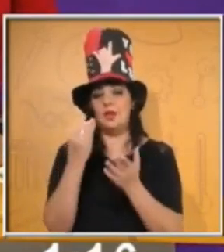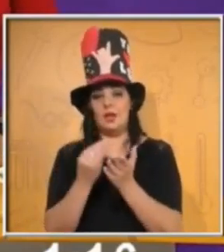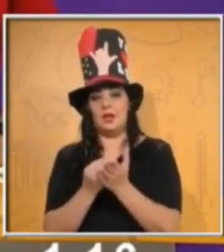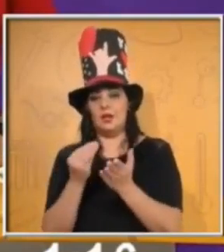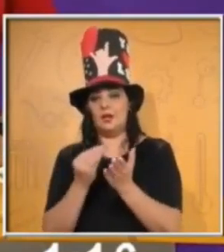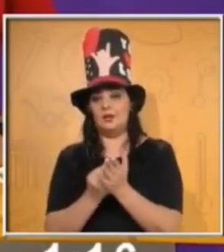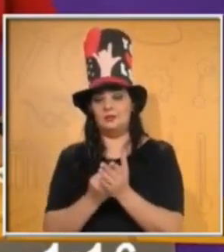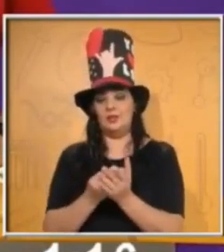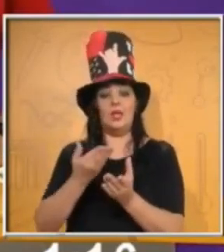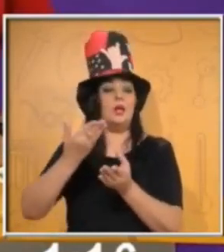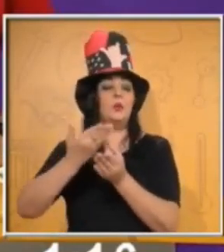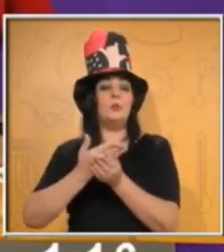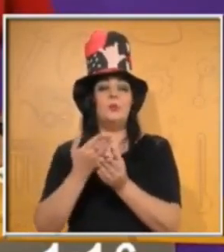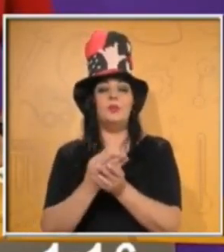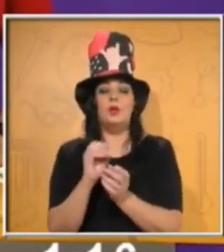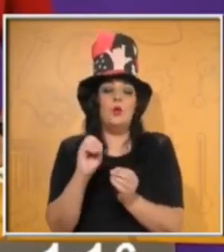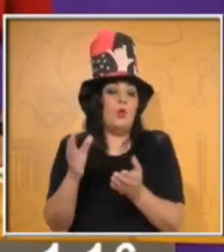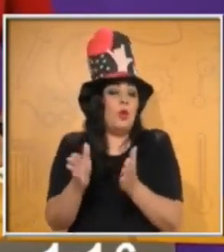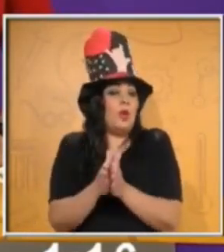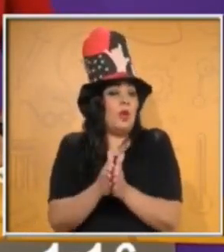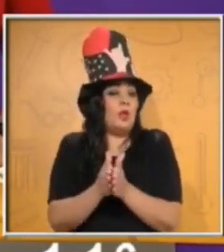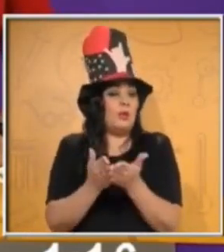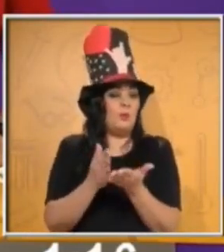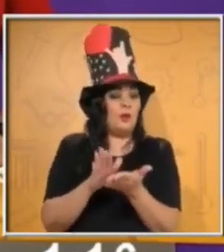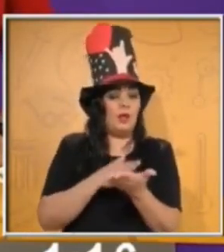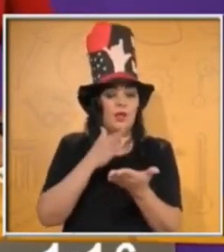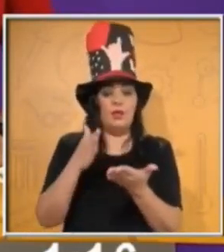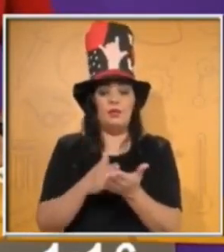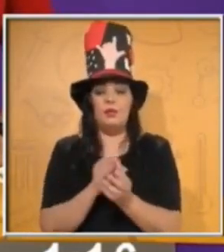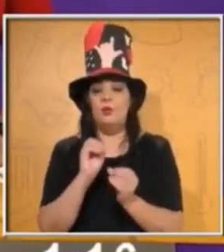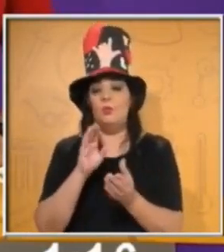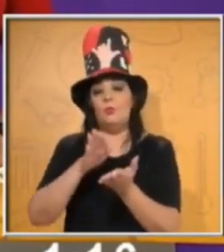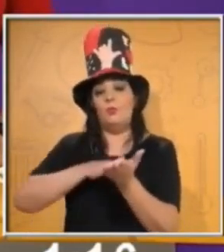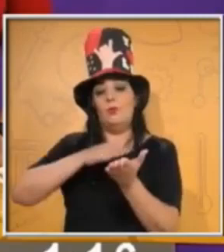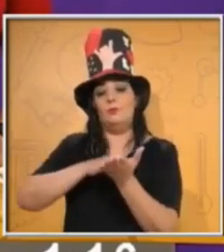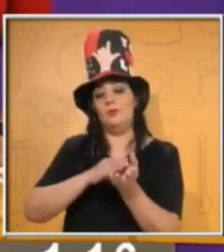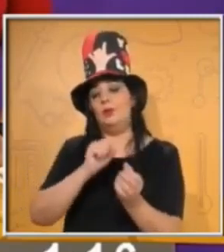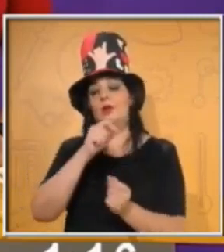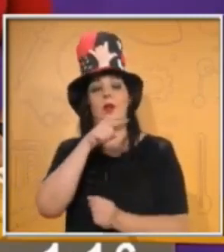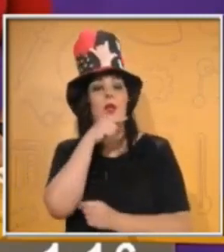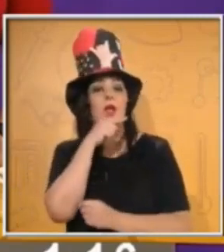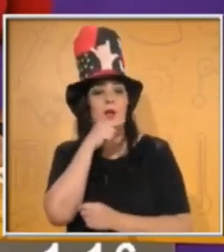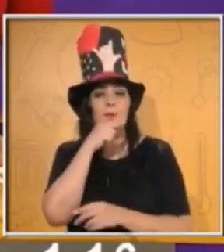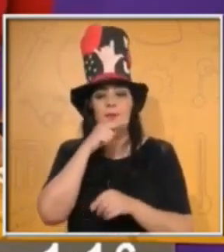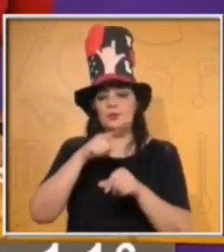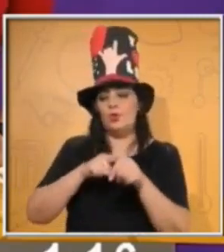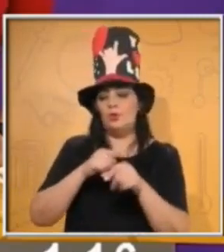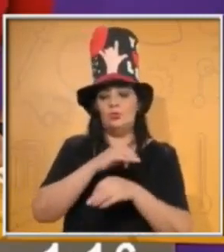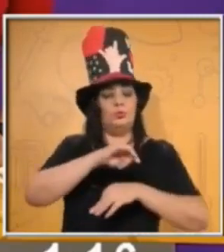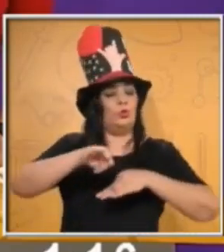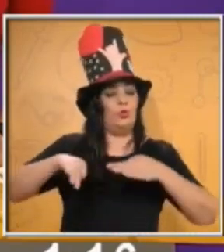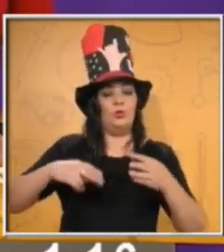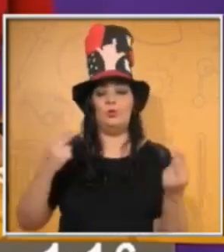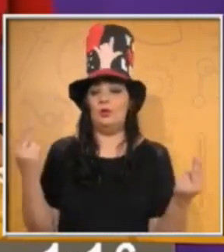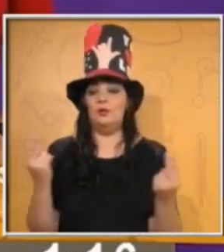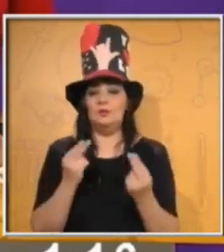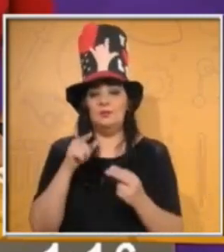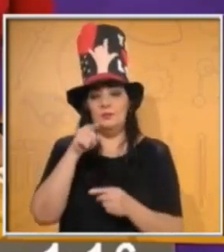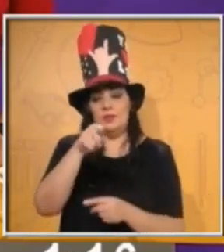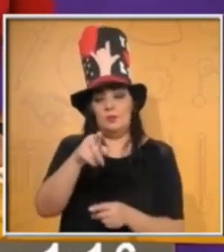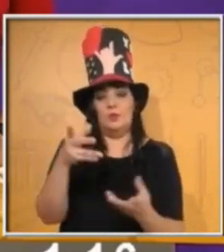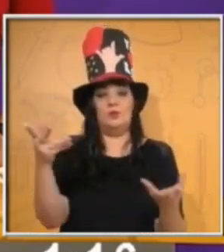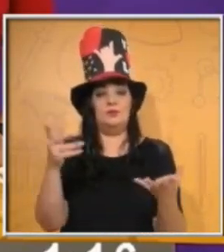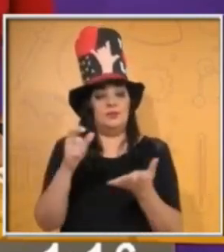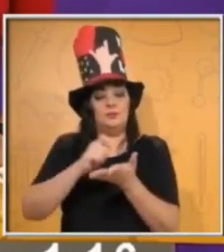experiencias, hablamos de tu libreta o algunas hojas sueltas, algún lápiz, colores, todo lo necesario para que realices